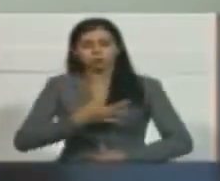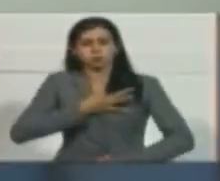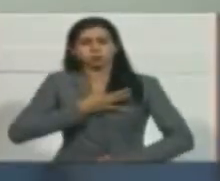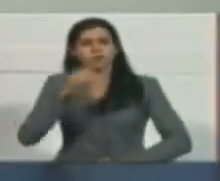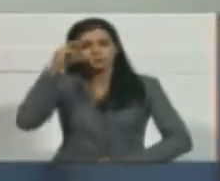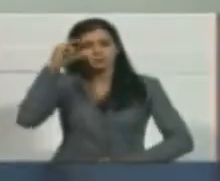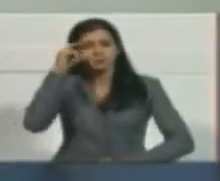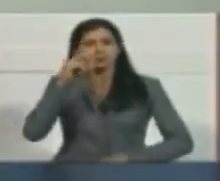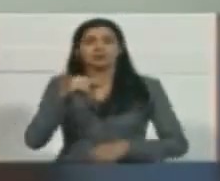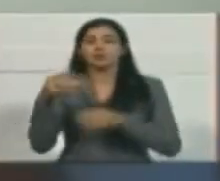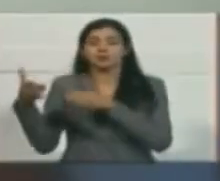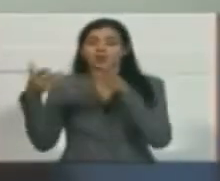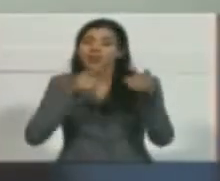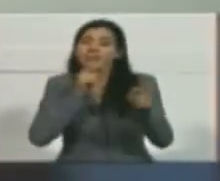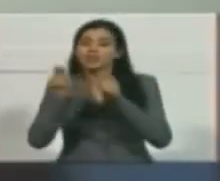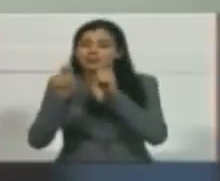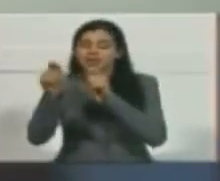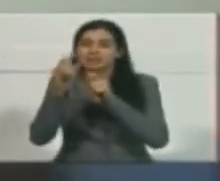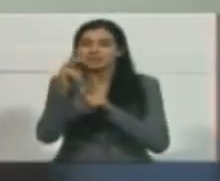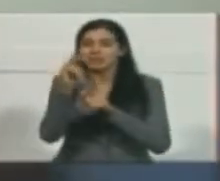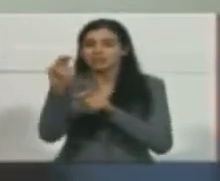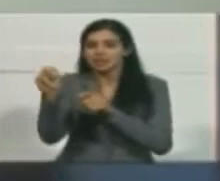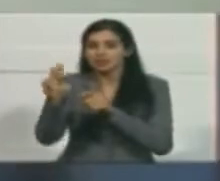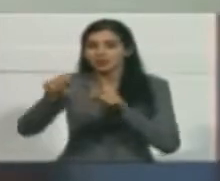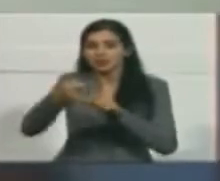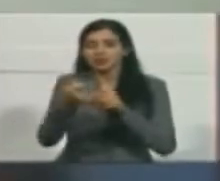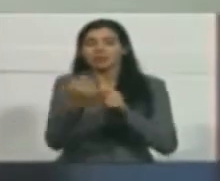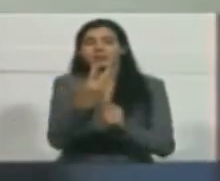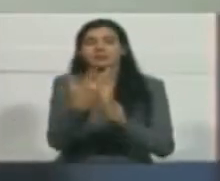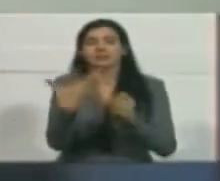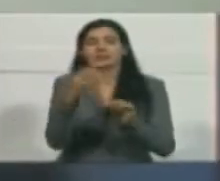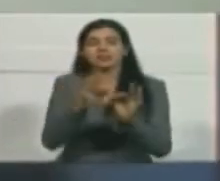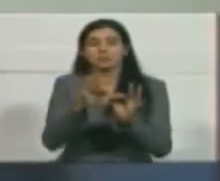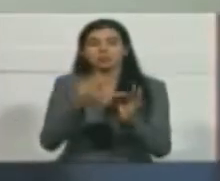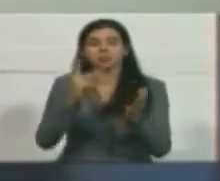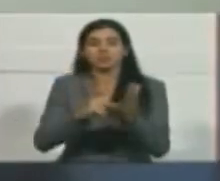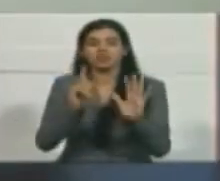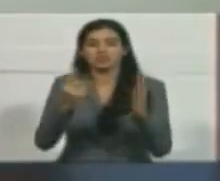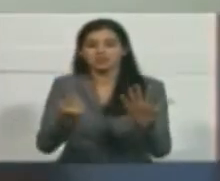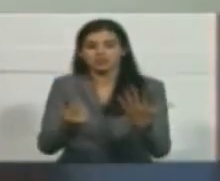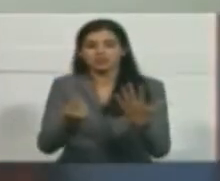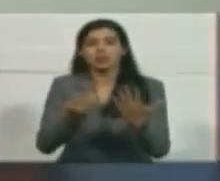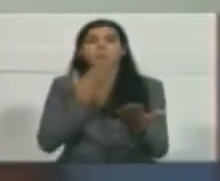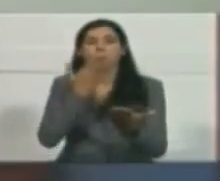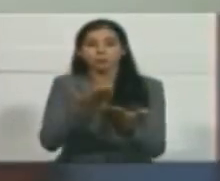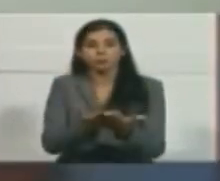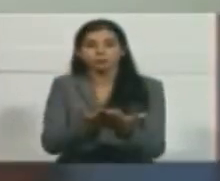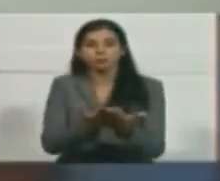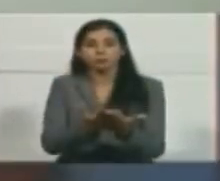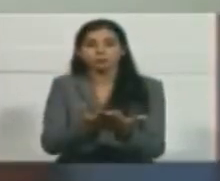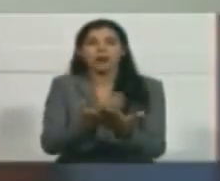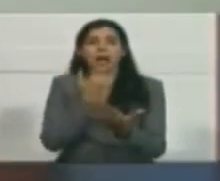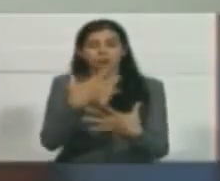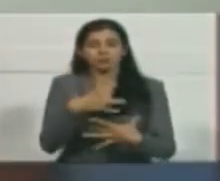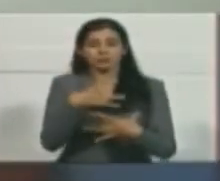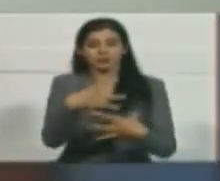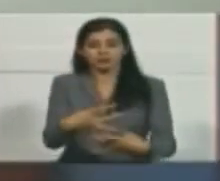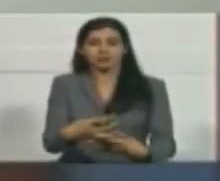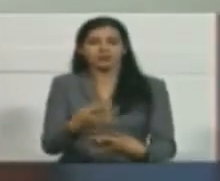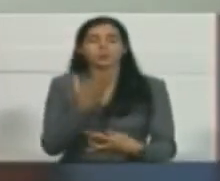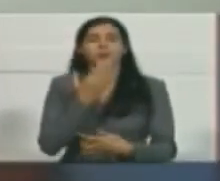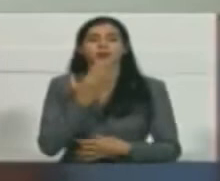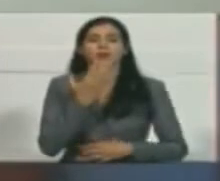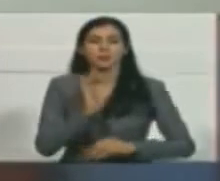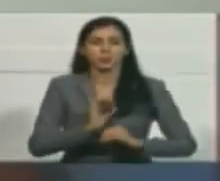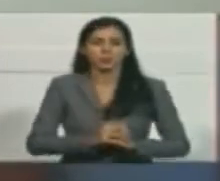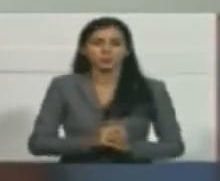por Fernando del Rincón en CNN este 23 de septiembre de 2016 y planteó cosas interesantes. Por